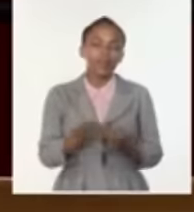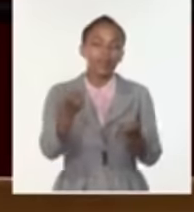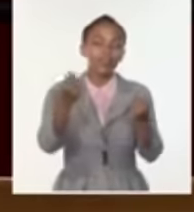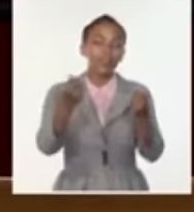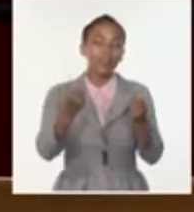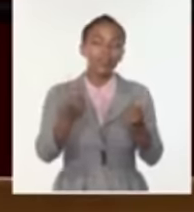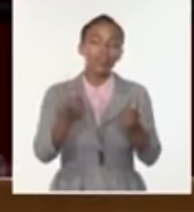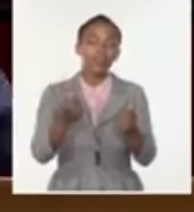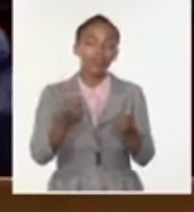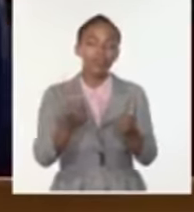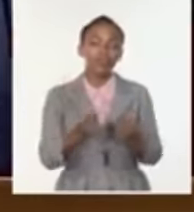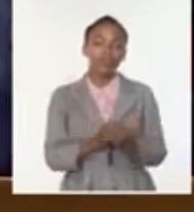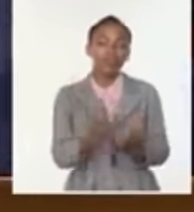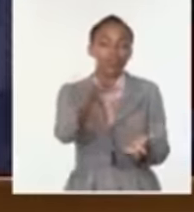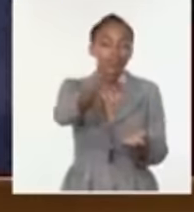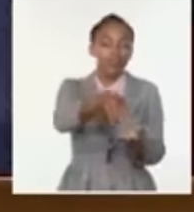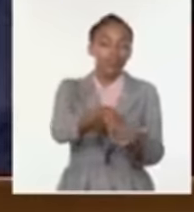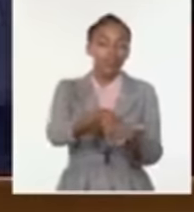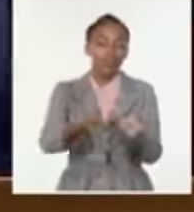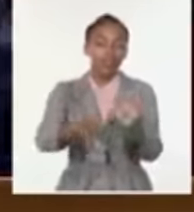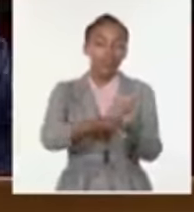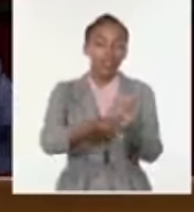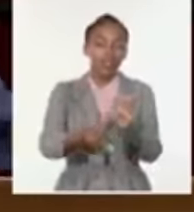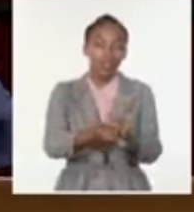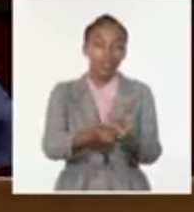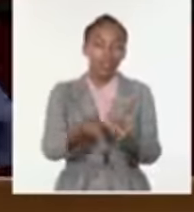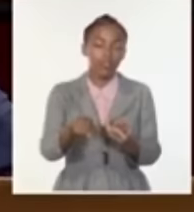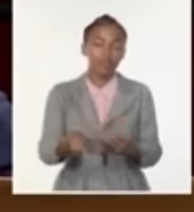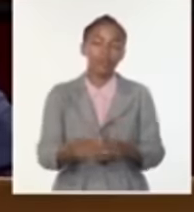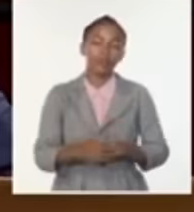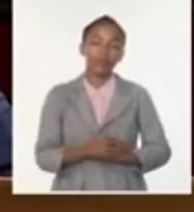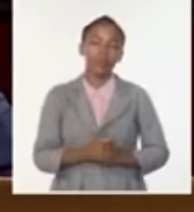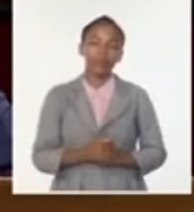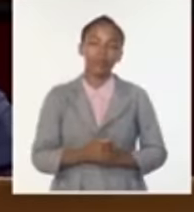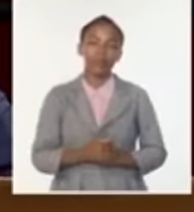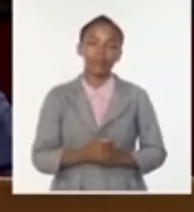domicilio legal, que sí tiene que estar avalado por los municipios.